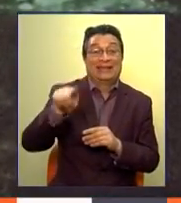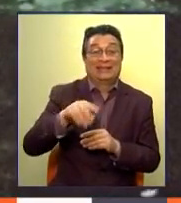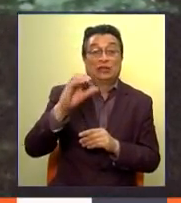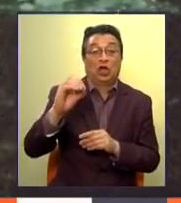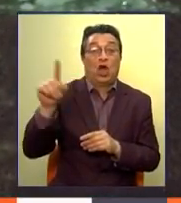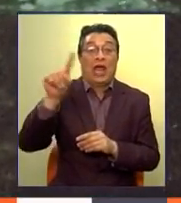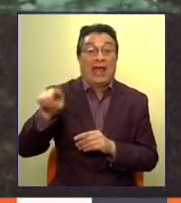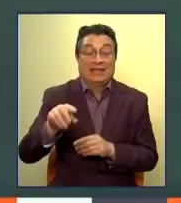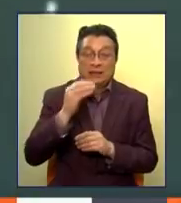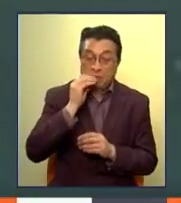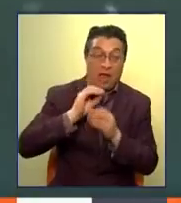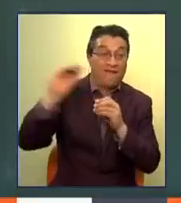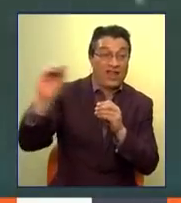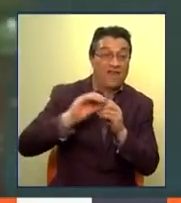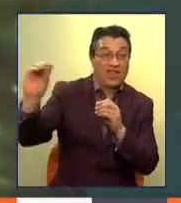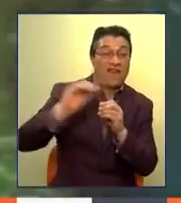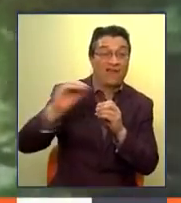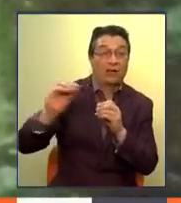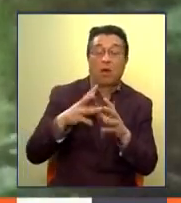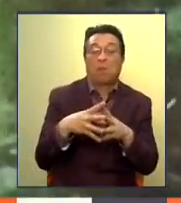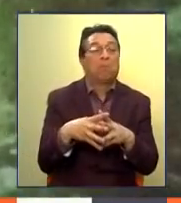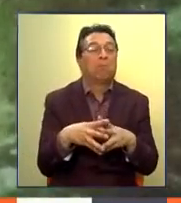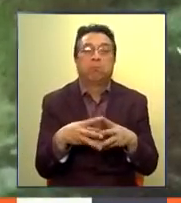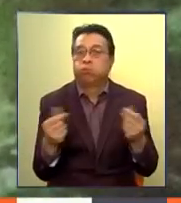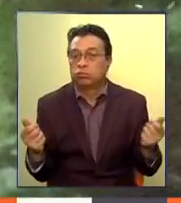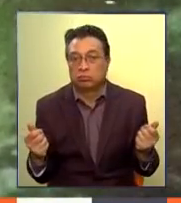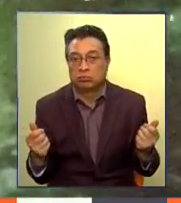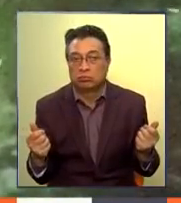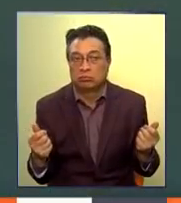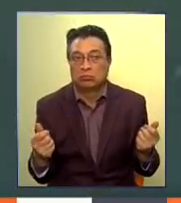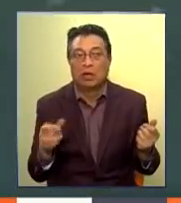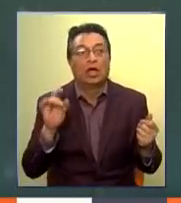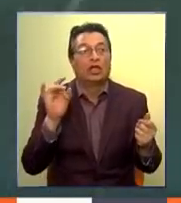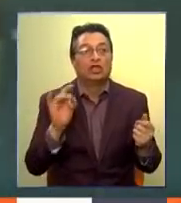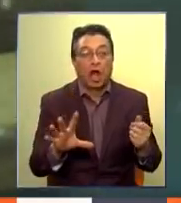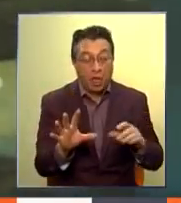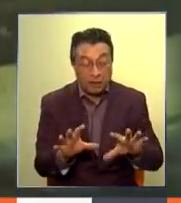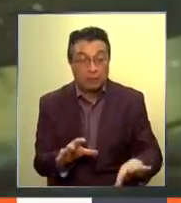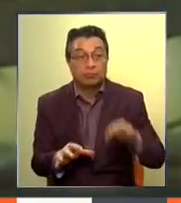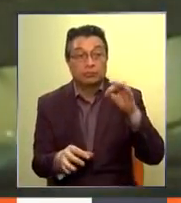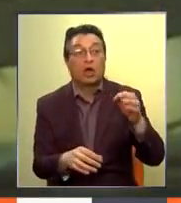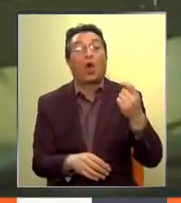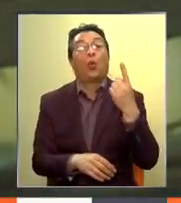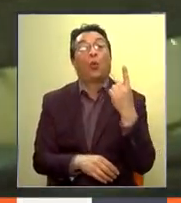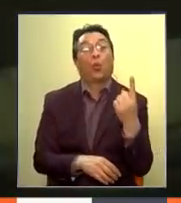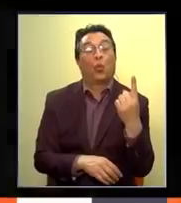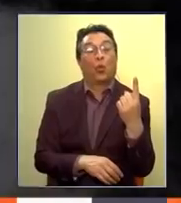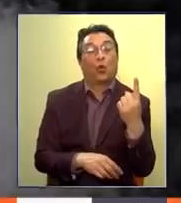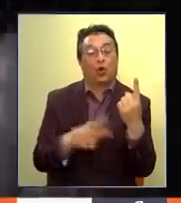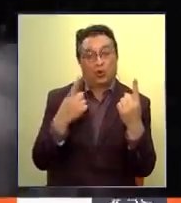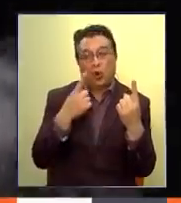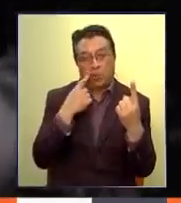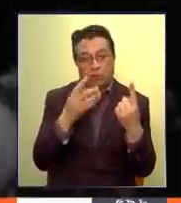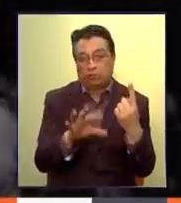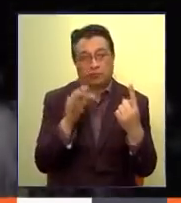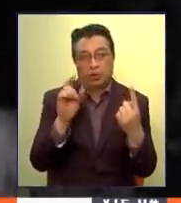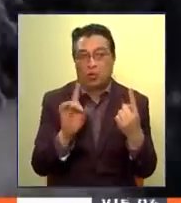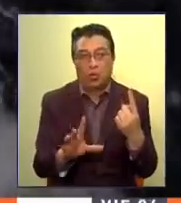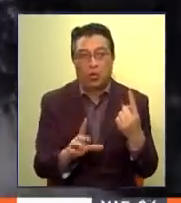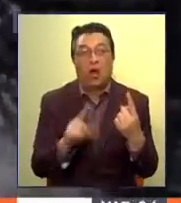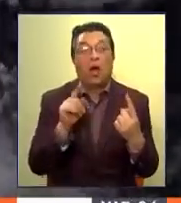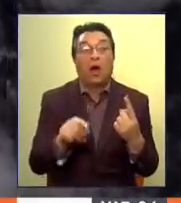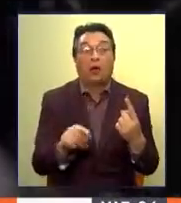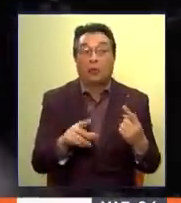noche antes de desaparecer. Desde entonces, solo se ha podido rescatar a un sobreviviente filipino. Y aunque se trata de